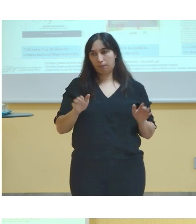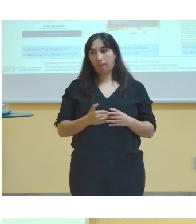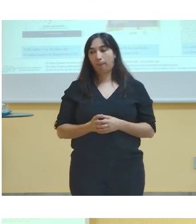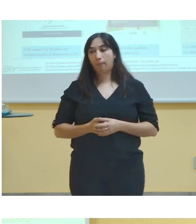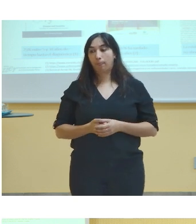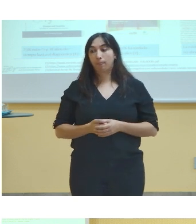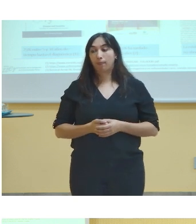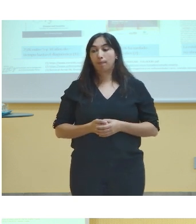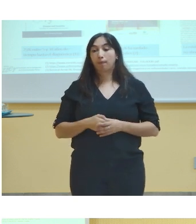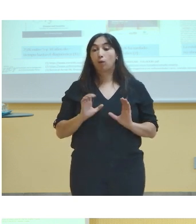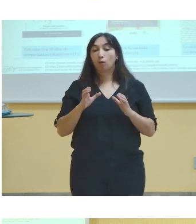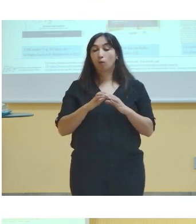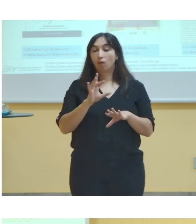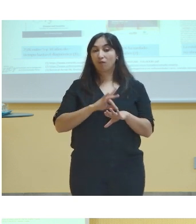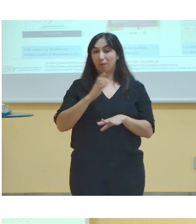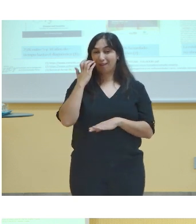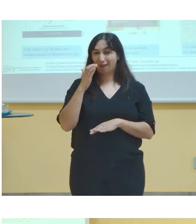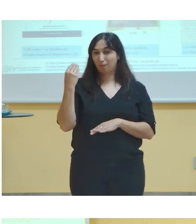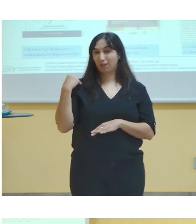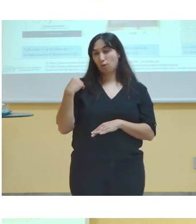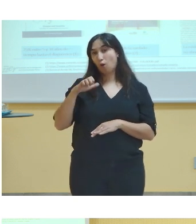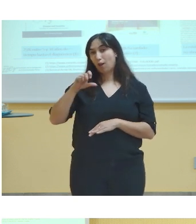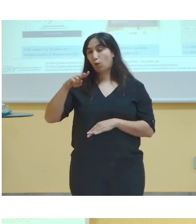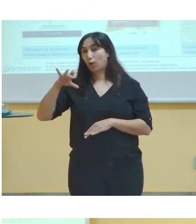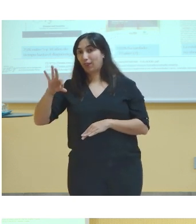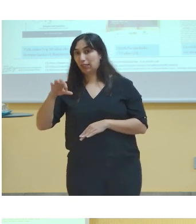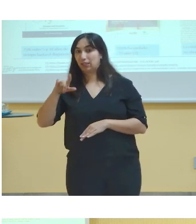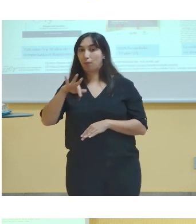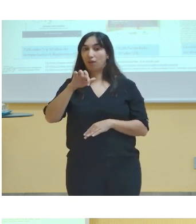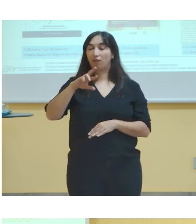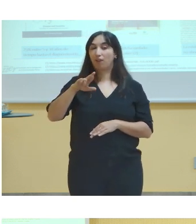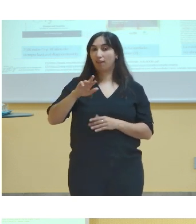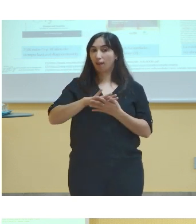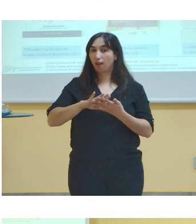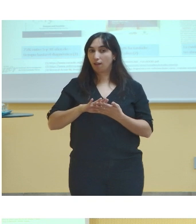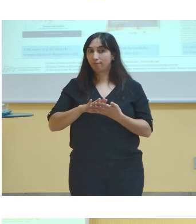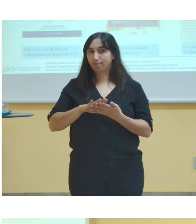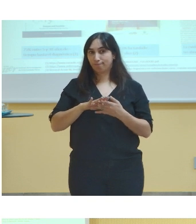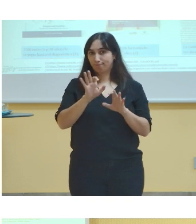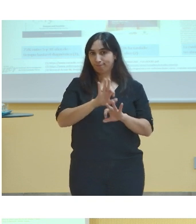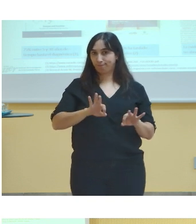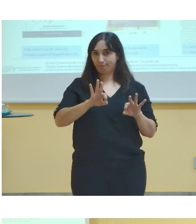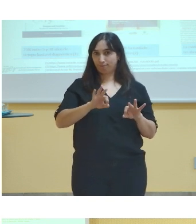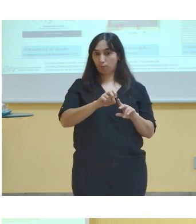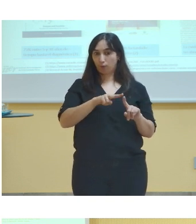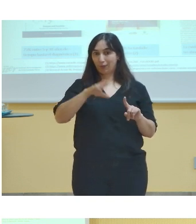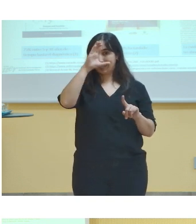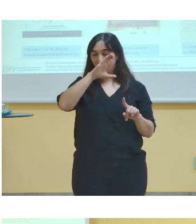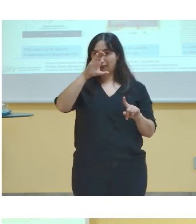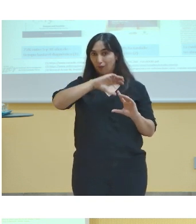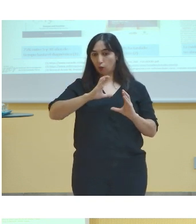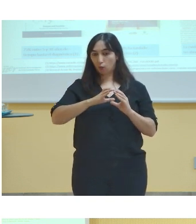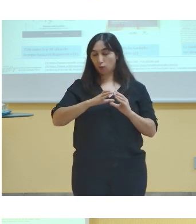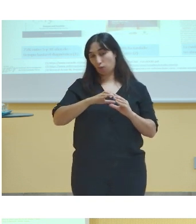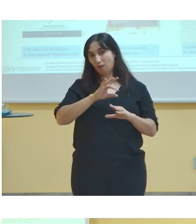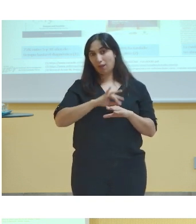en torno al conjunto de las enfermedades raras, que era lo que abordaba Eurordis y FEDER, no, pues a nivel científico, del conjunto de las enfermedades raras